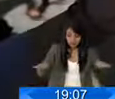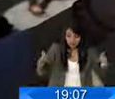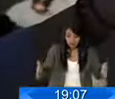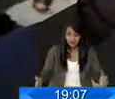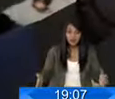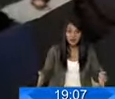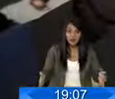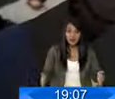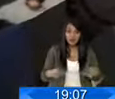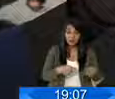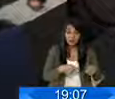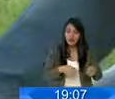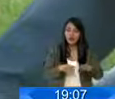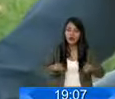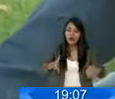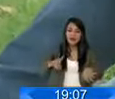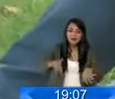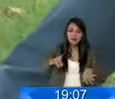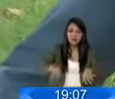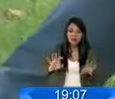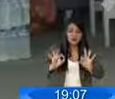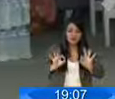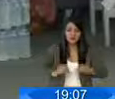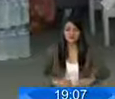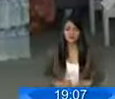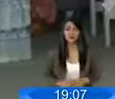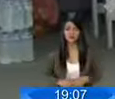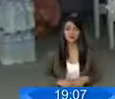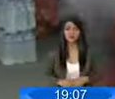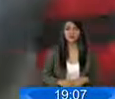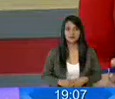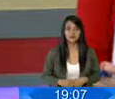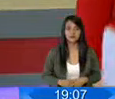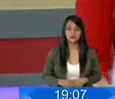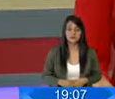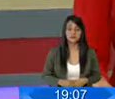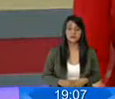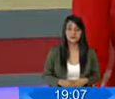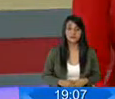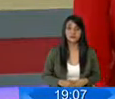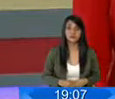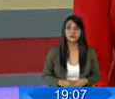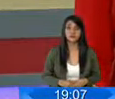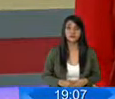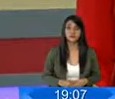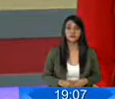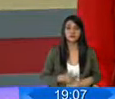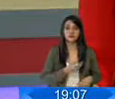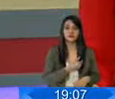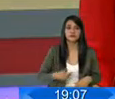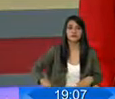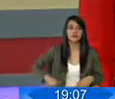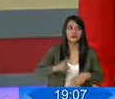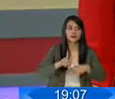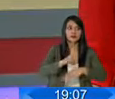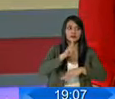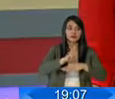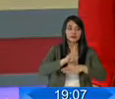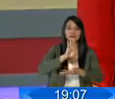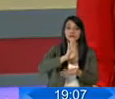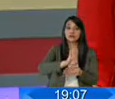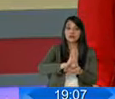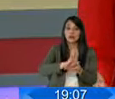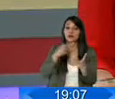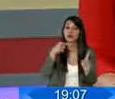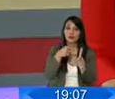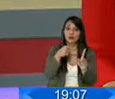ocupar tiene que ser de acero inoxidable. En Quito informó Andrea Orbe. El presidente del directorio del Seguro Social, Richard